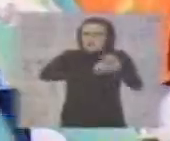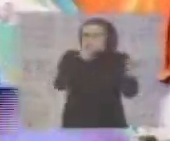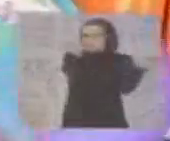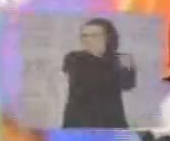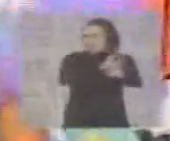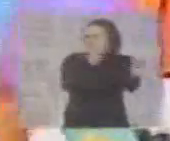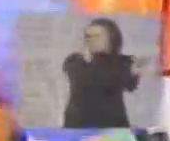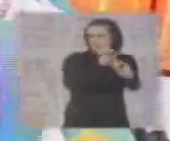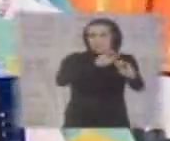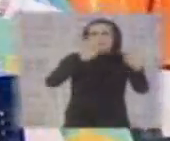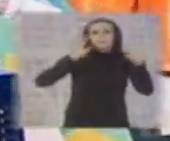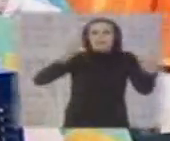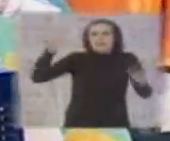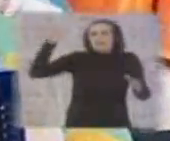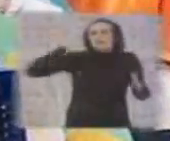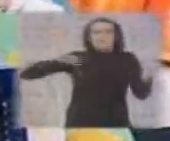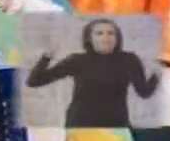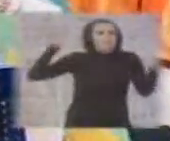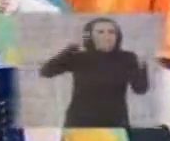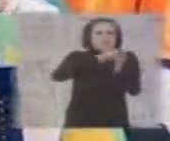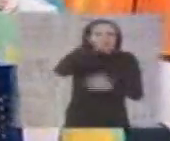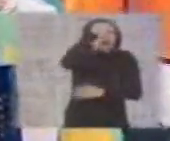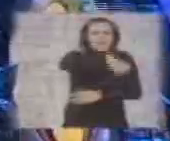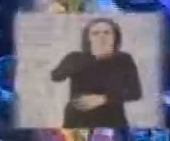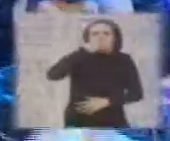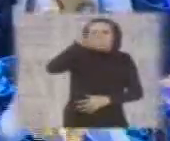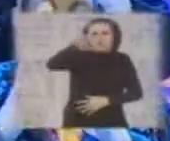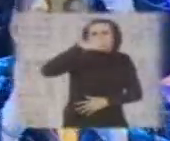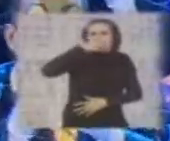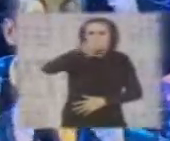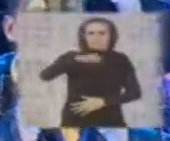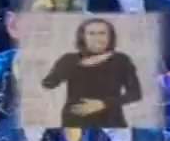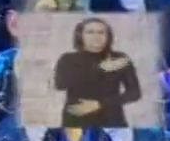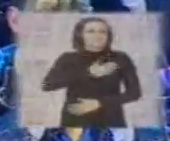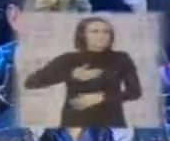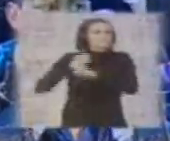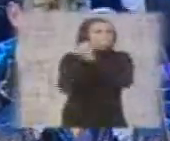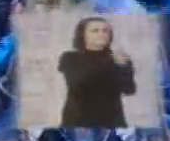llegó el momento y viene a protestar.